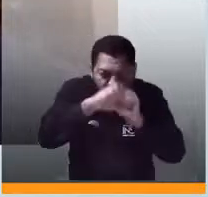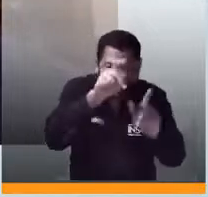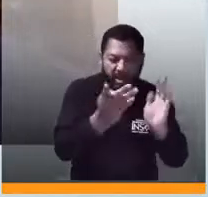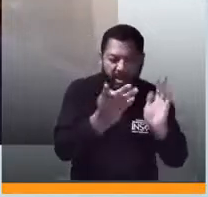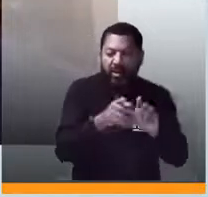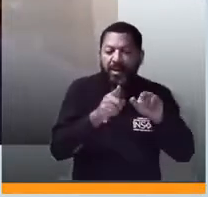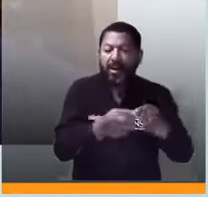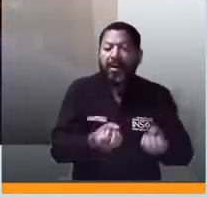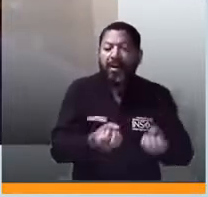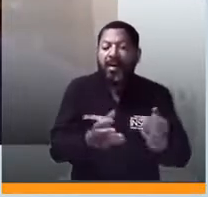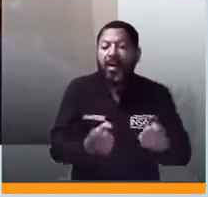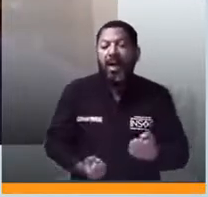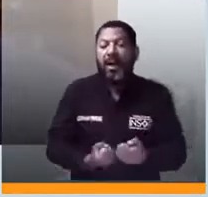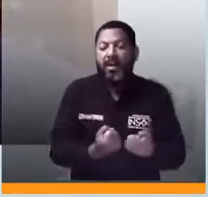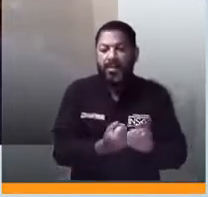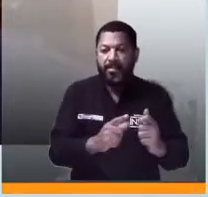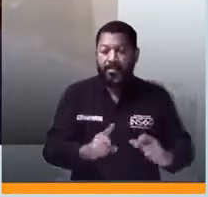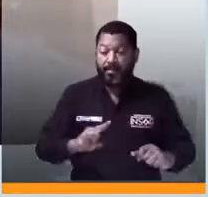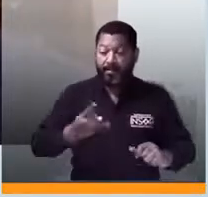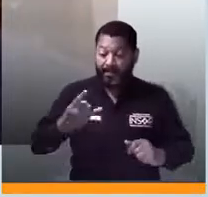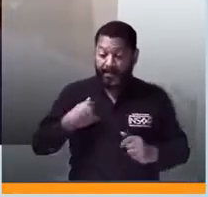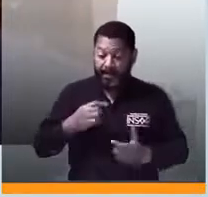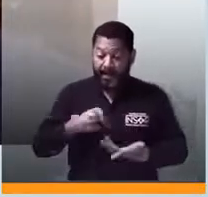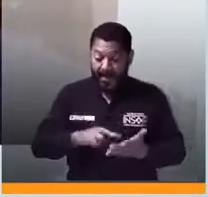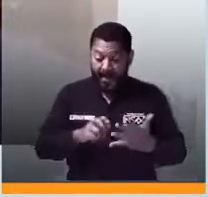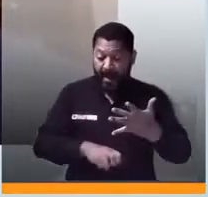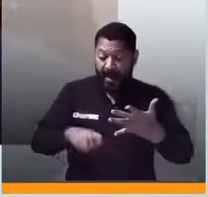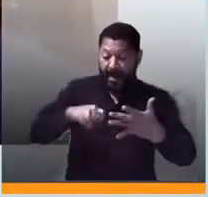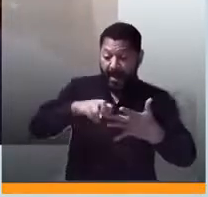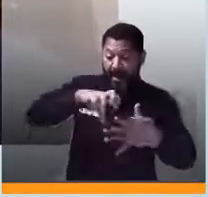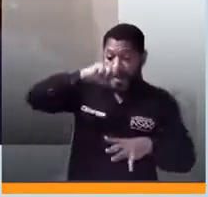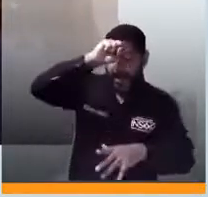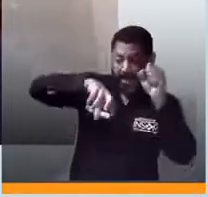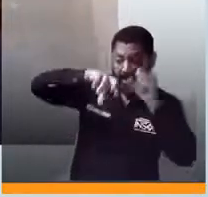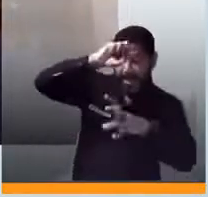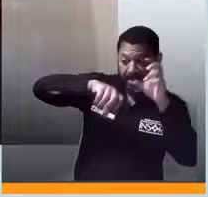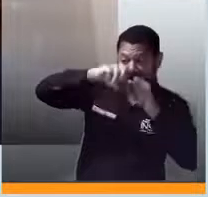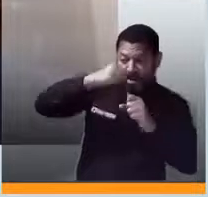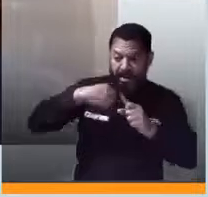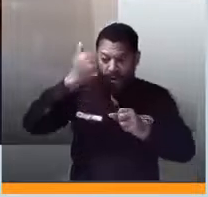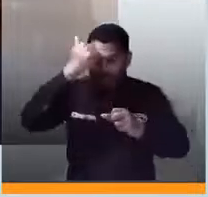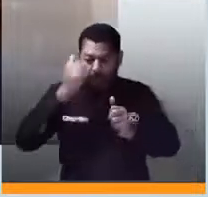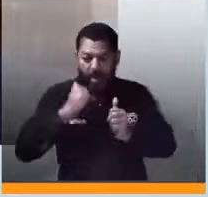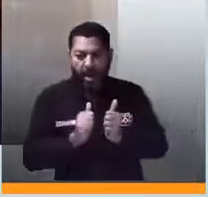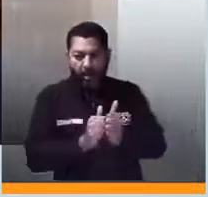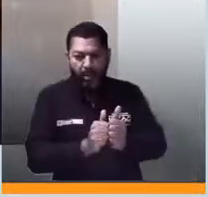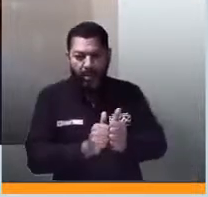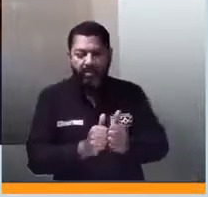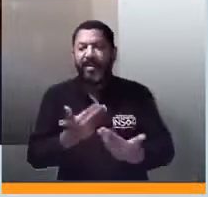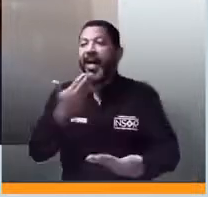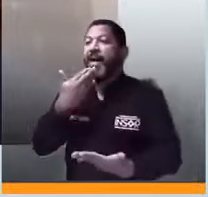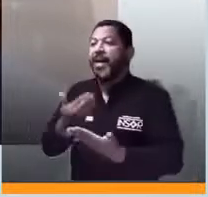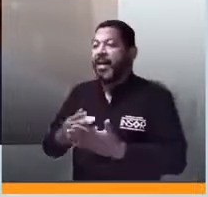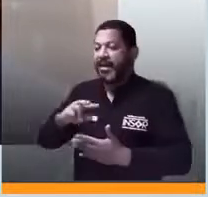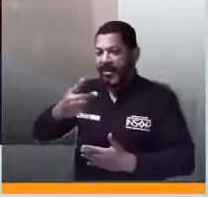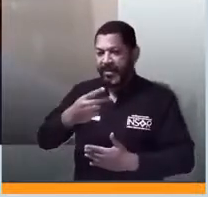seguimiento de cómo va ascendiendo en el escalón del aprendizaje cada uno de los estudiantes. Gracias, Vice.